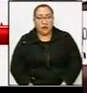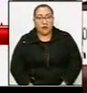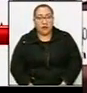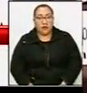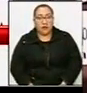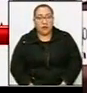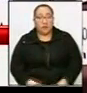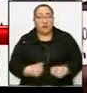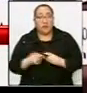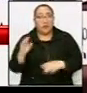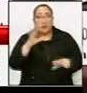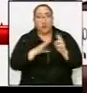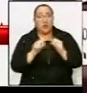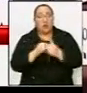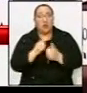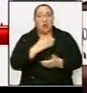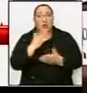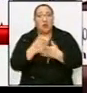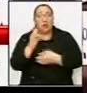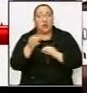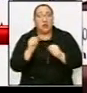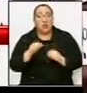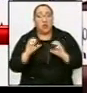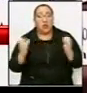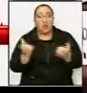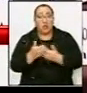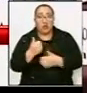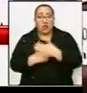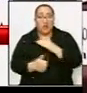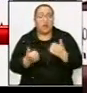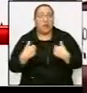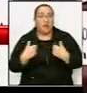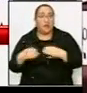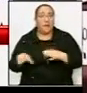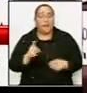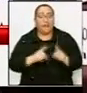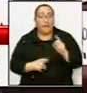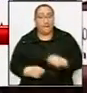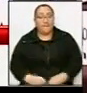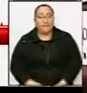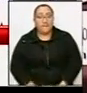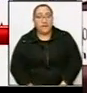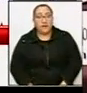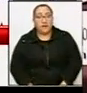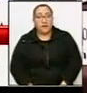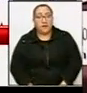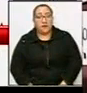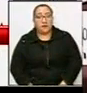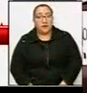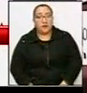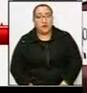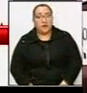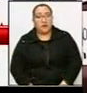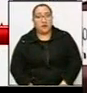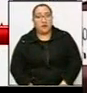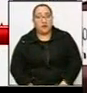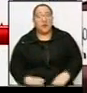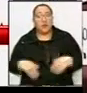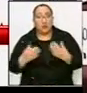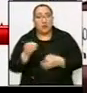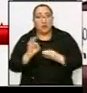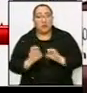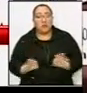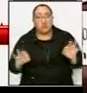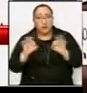presupuesto. Si es que del Congreso de la República tenemos que hacer algo para que se dote el presupuesto, que es